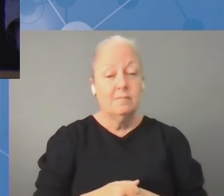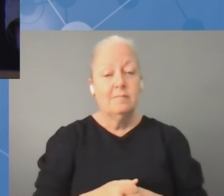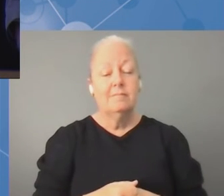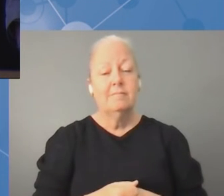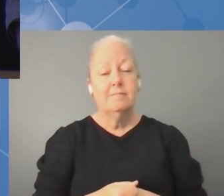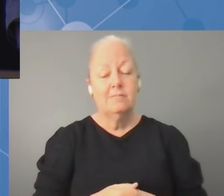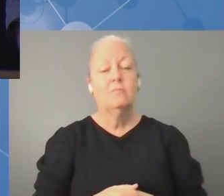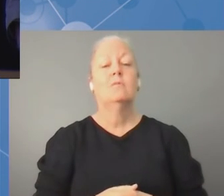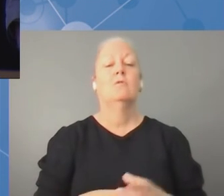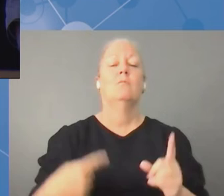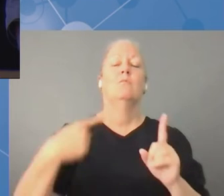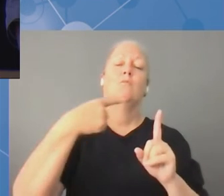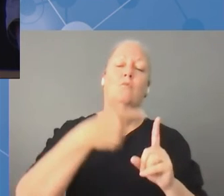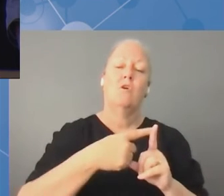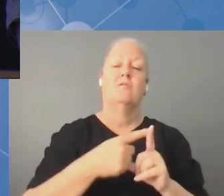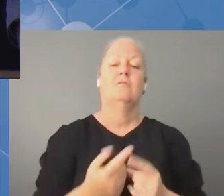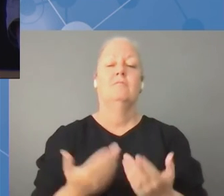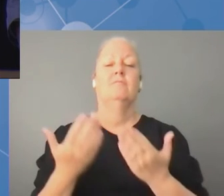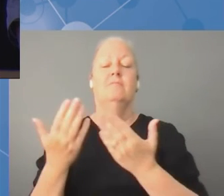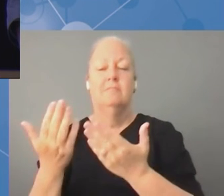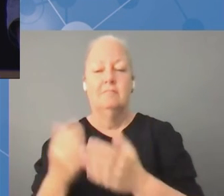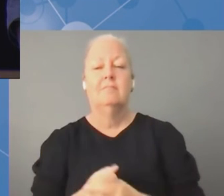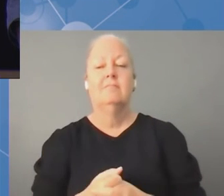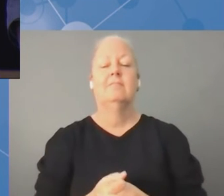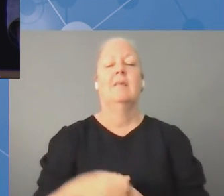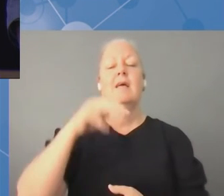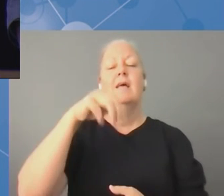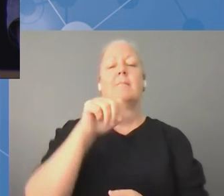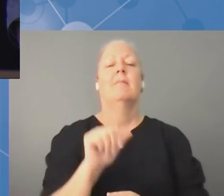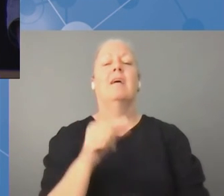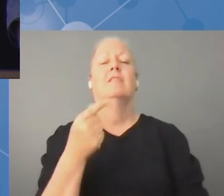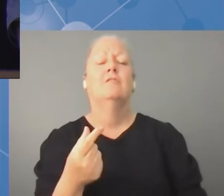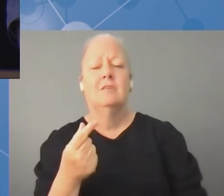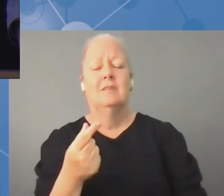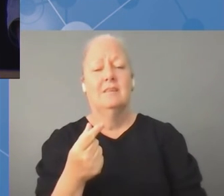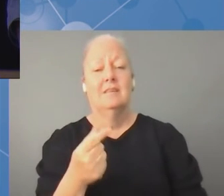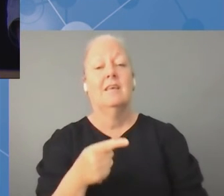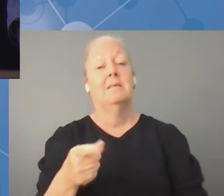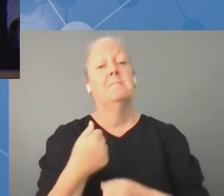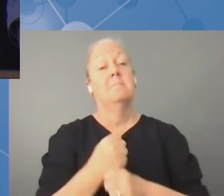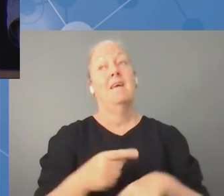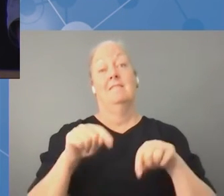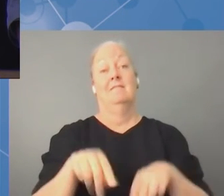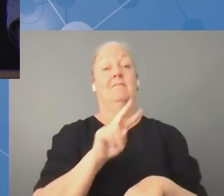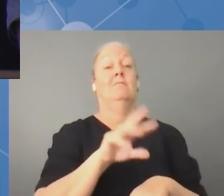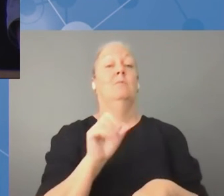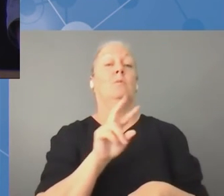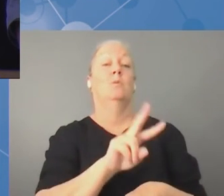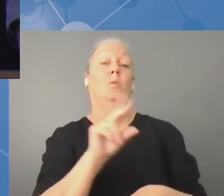y al grupo MAC. Gracias por organizar esta cumbre a pesar de la